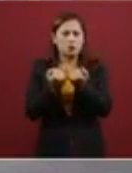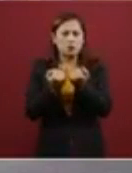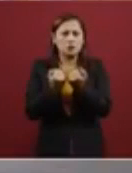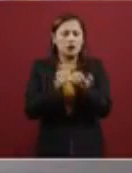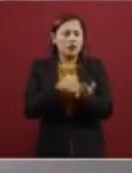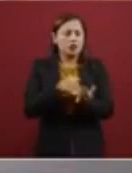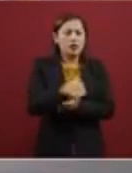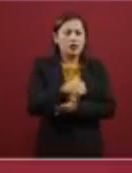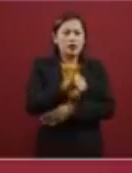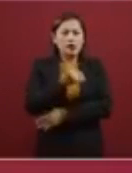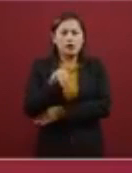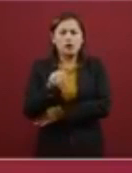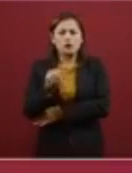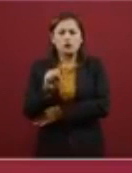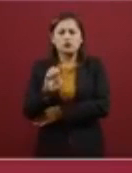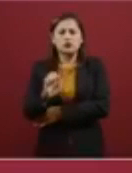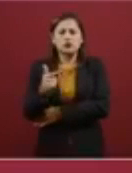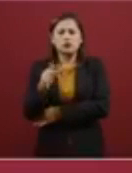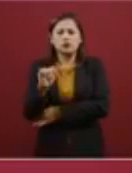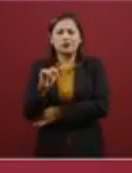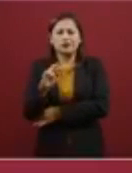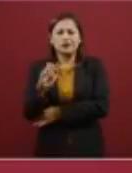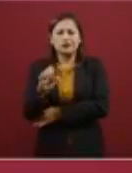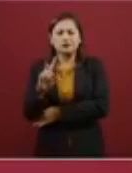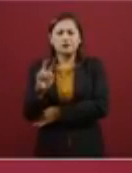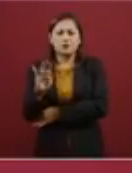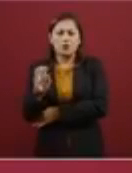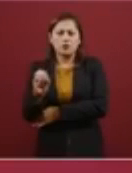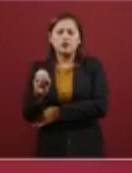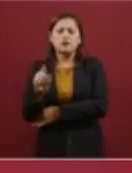expulsó a José Gutiérrez Vivó, lo desterró,